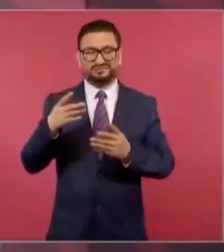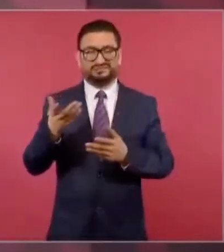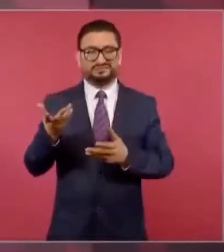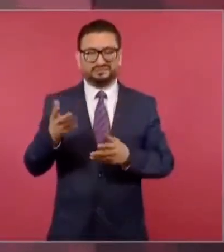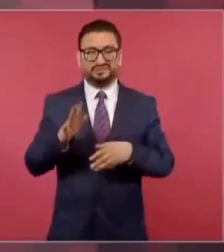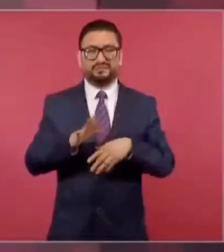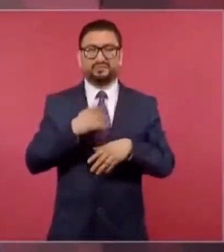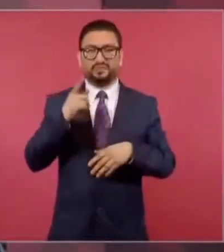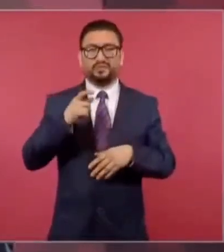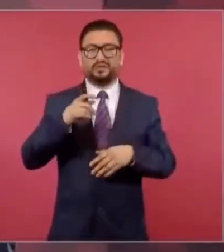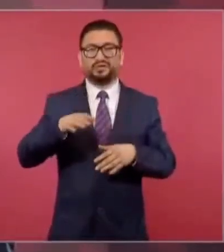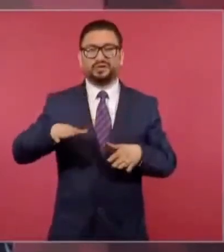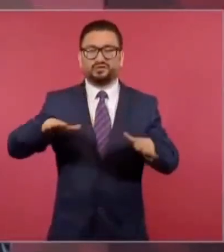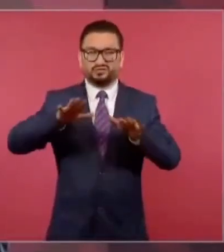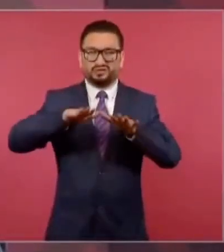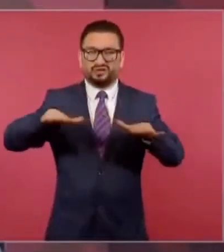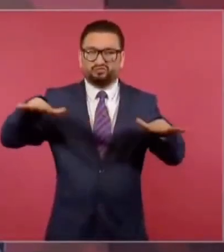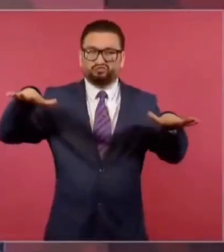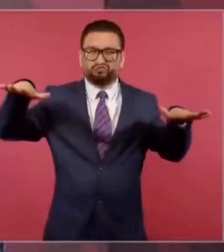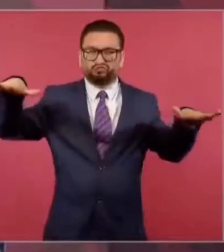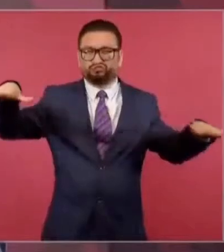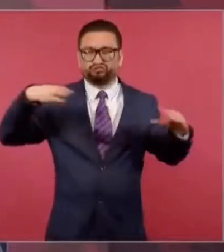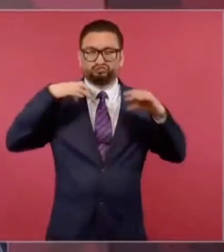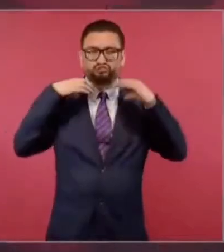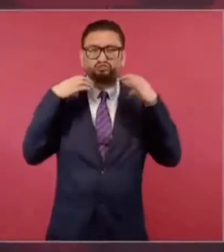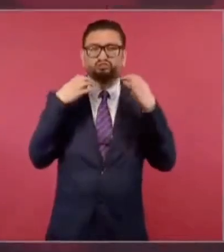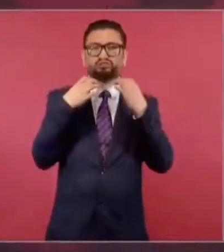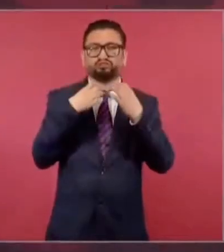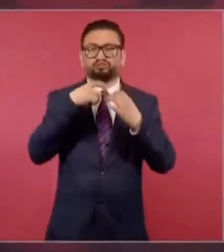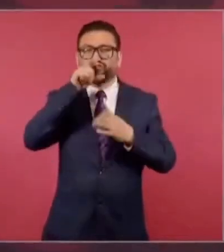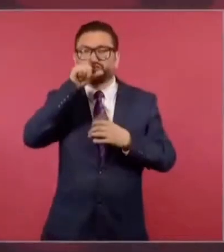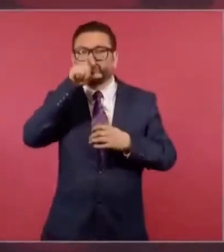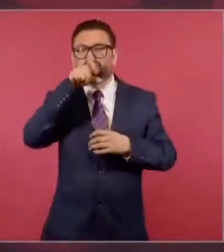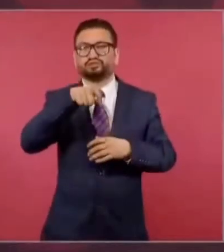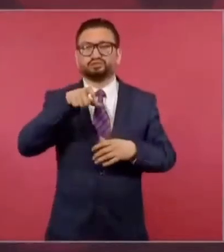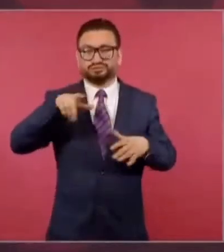son los buitres, ¿no?